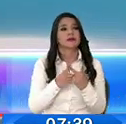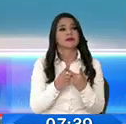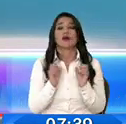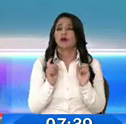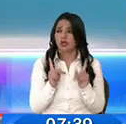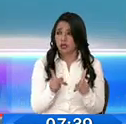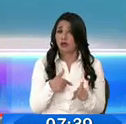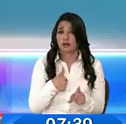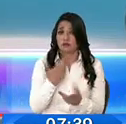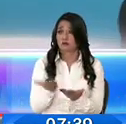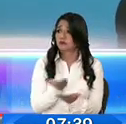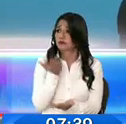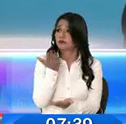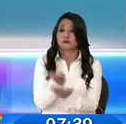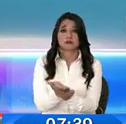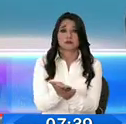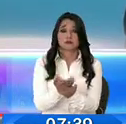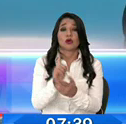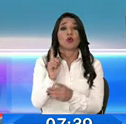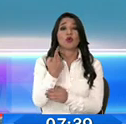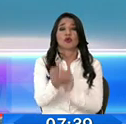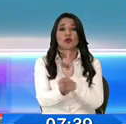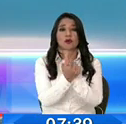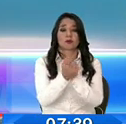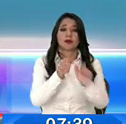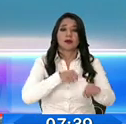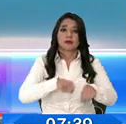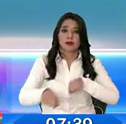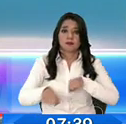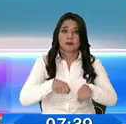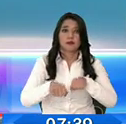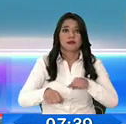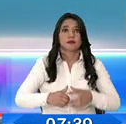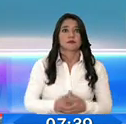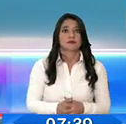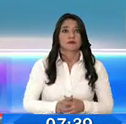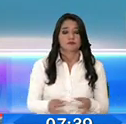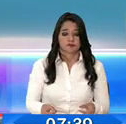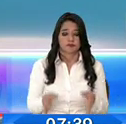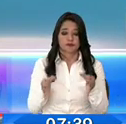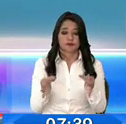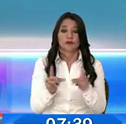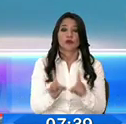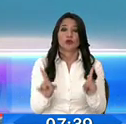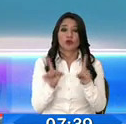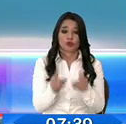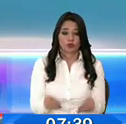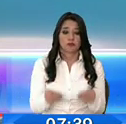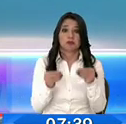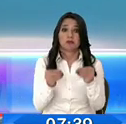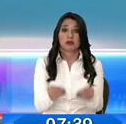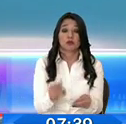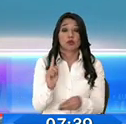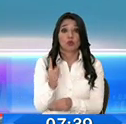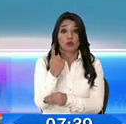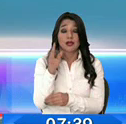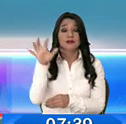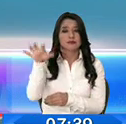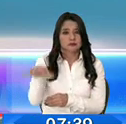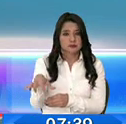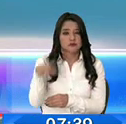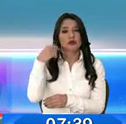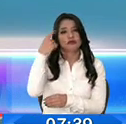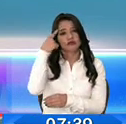les habíamos hecho una propuesta de una 'ventanilla única' nosotros tendríamos que presentar la documentación esa ventanilla única y el estado o el